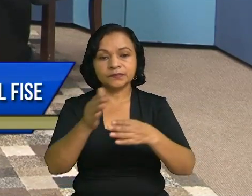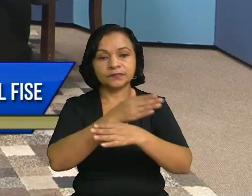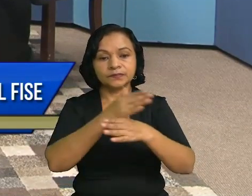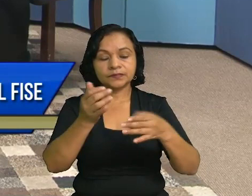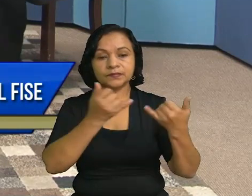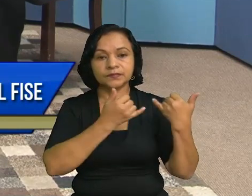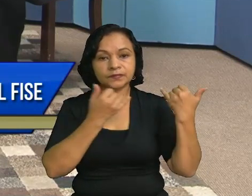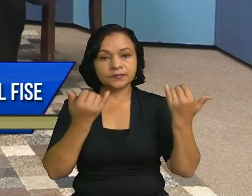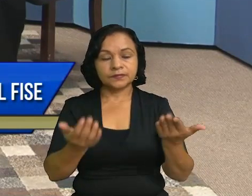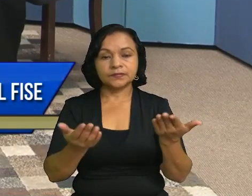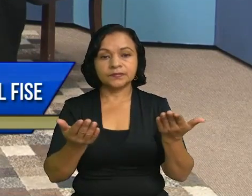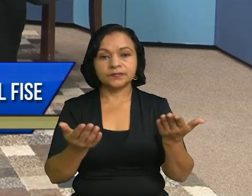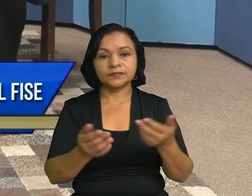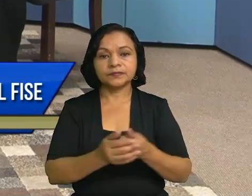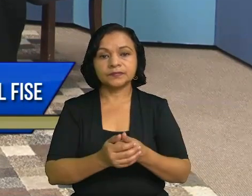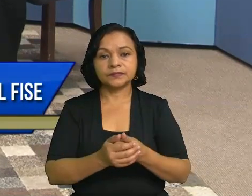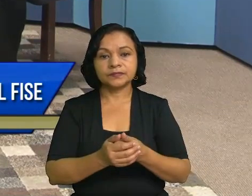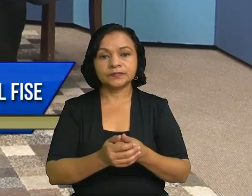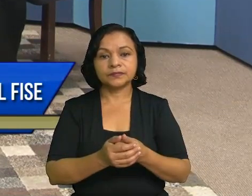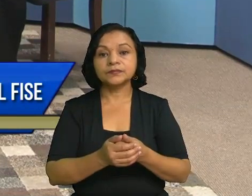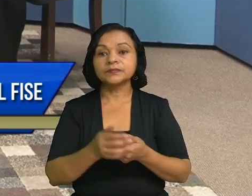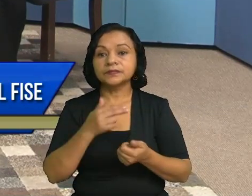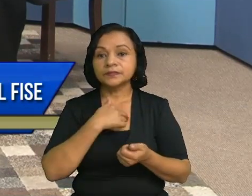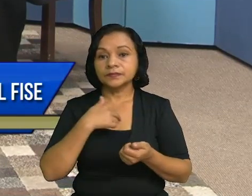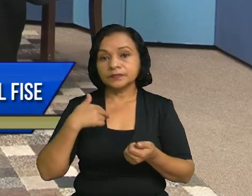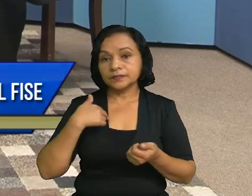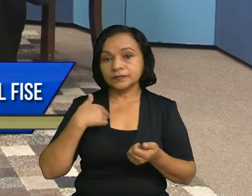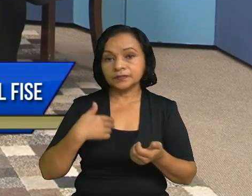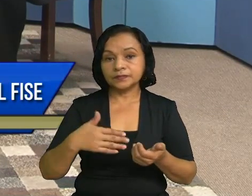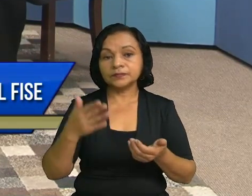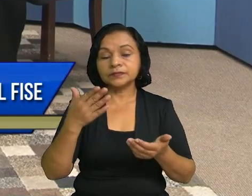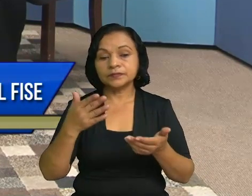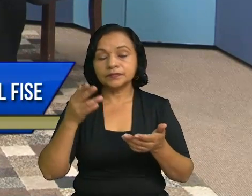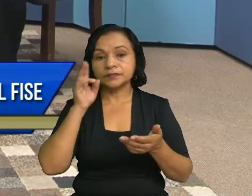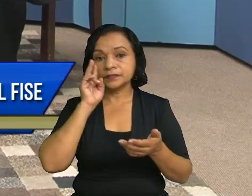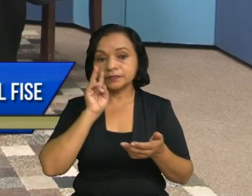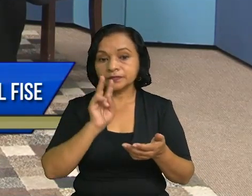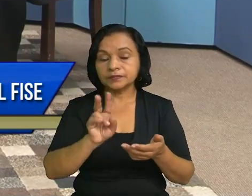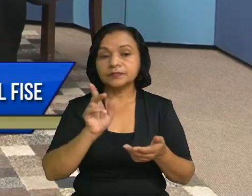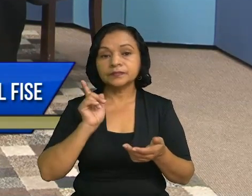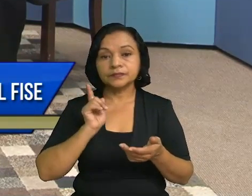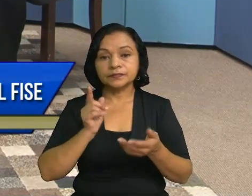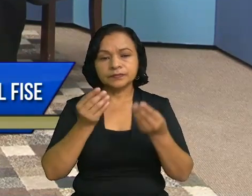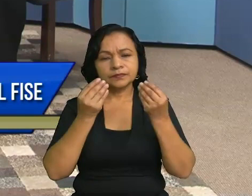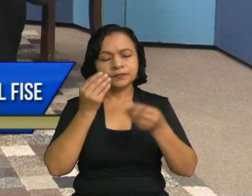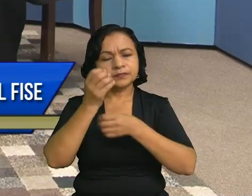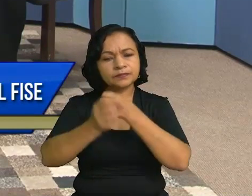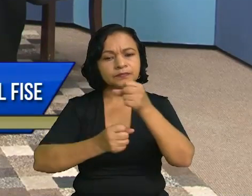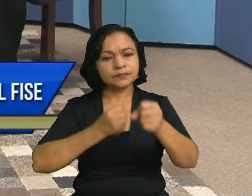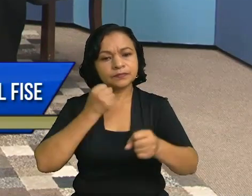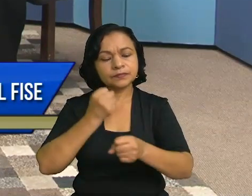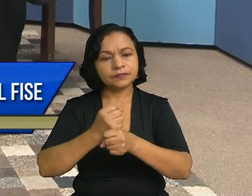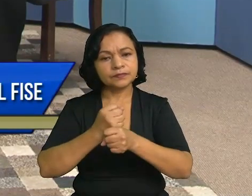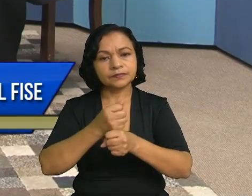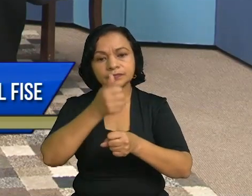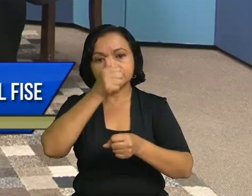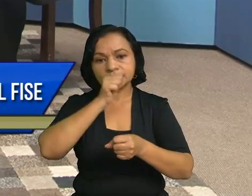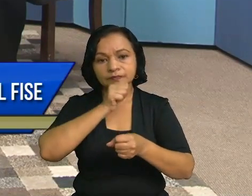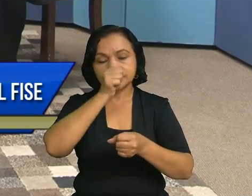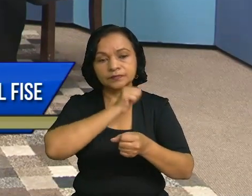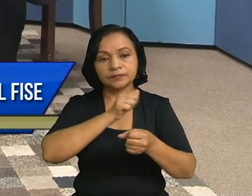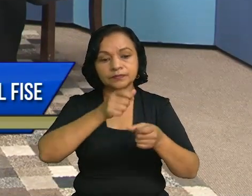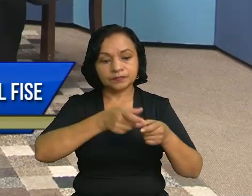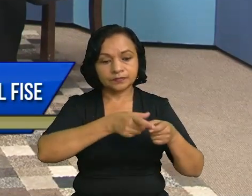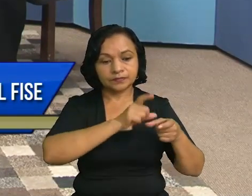comunitaria que nosotros hemos bien se ha identificado por mucho tiempo que son un comité agua potable y